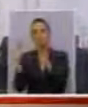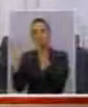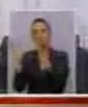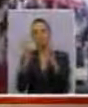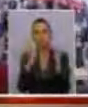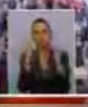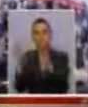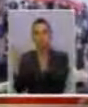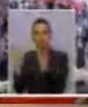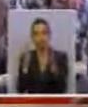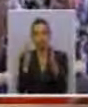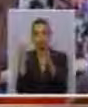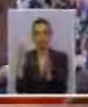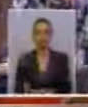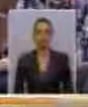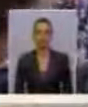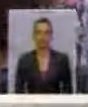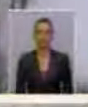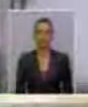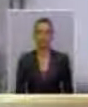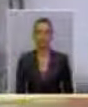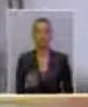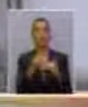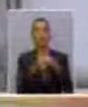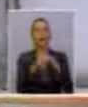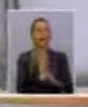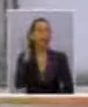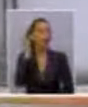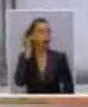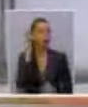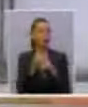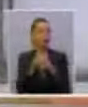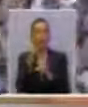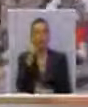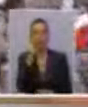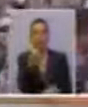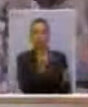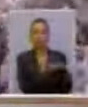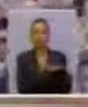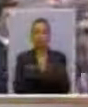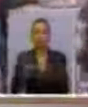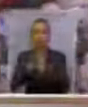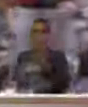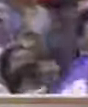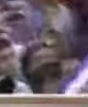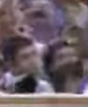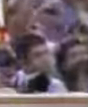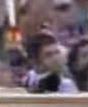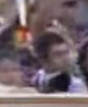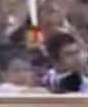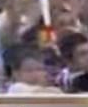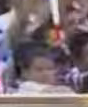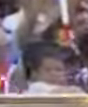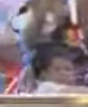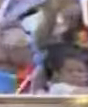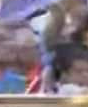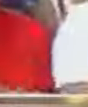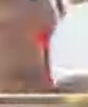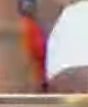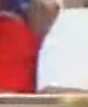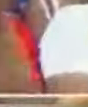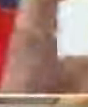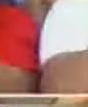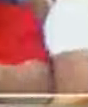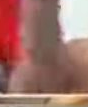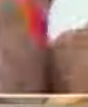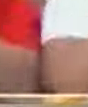Mauricio, muchas gracias por estar con nosotros. Bueno, partamos por la última, el discurso de la presidenta electa Michelle Bachelet, que no tuvo tantas variaciones en